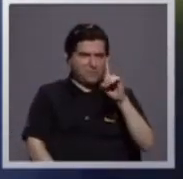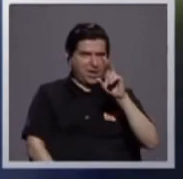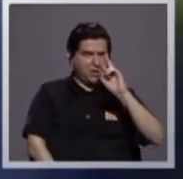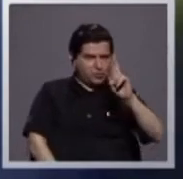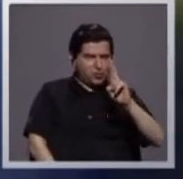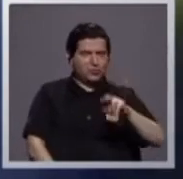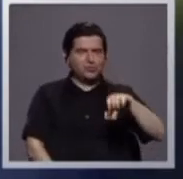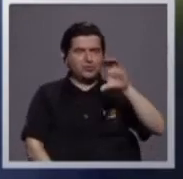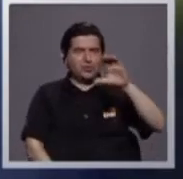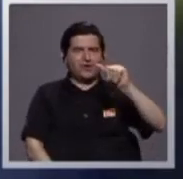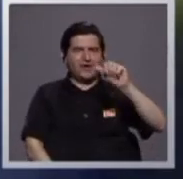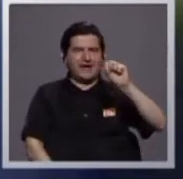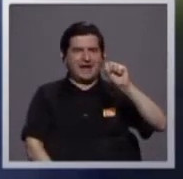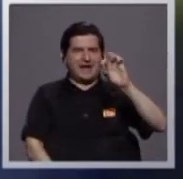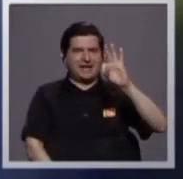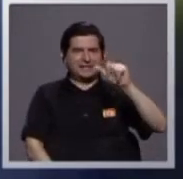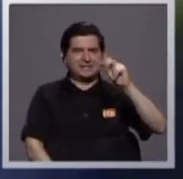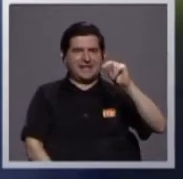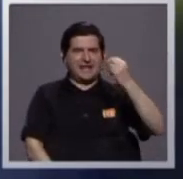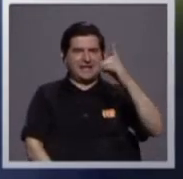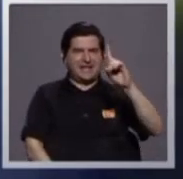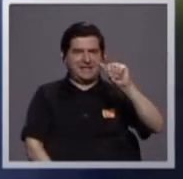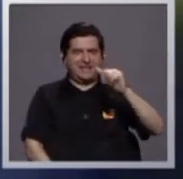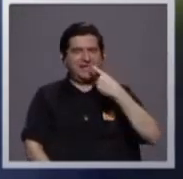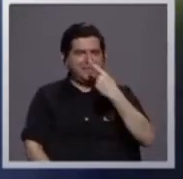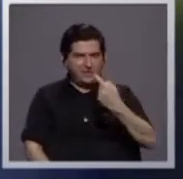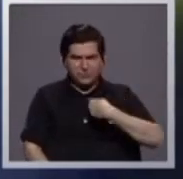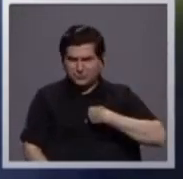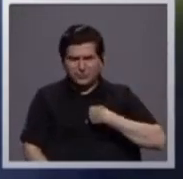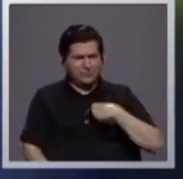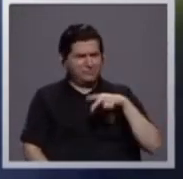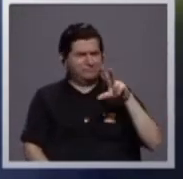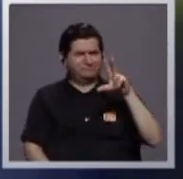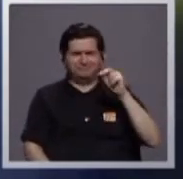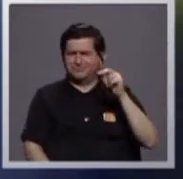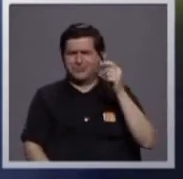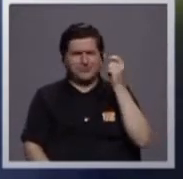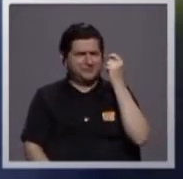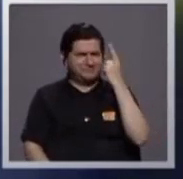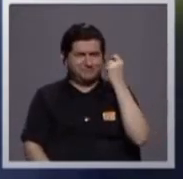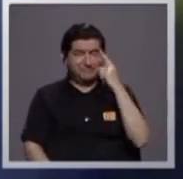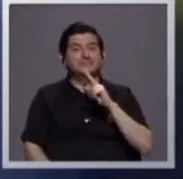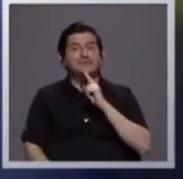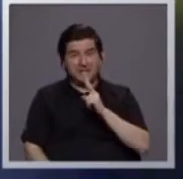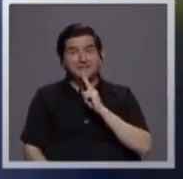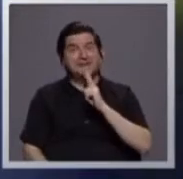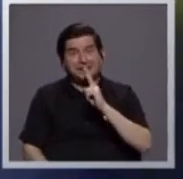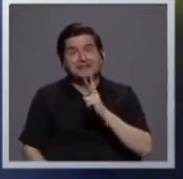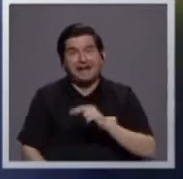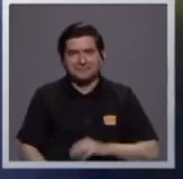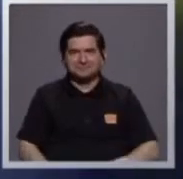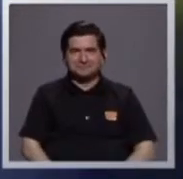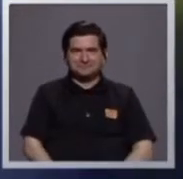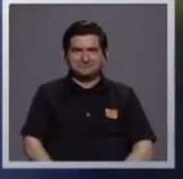Castañeda sugirió que yo seguramente no había captado, y tiene razón,